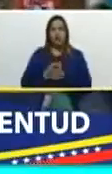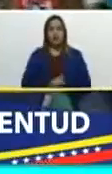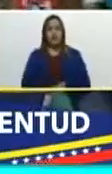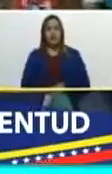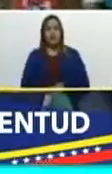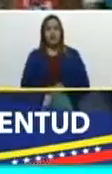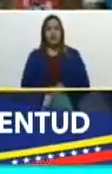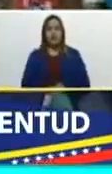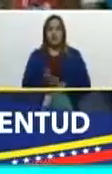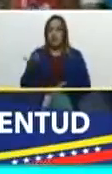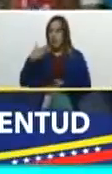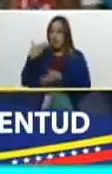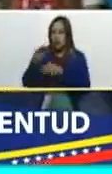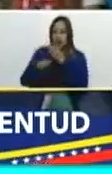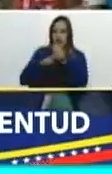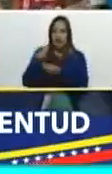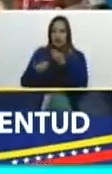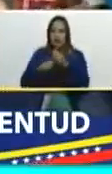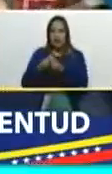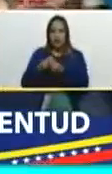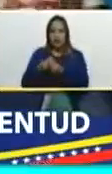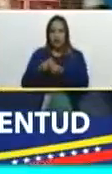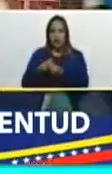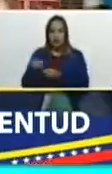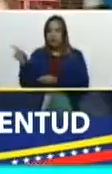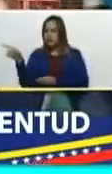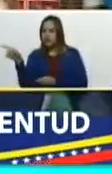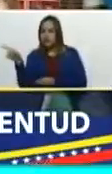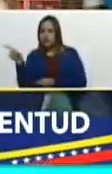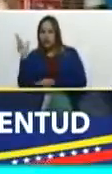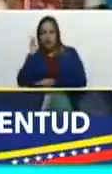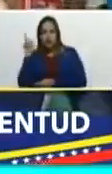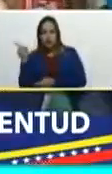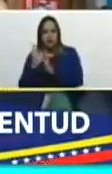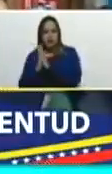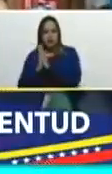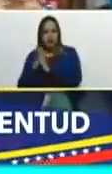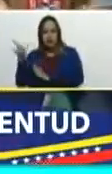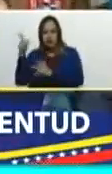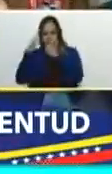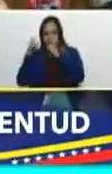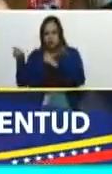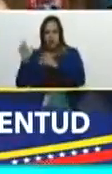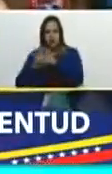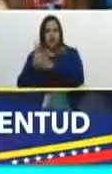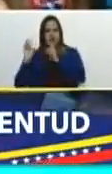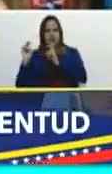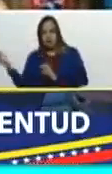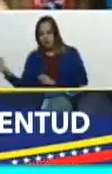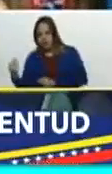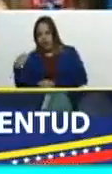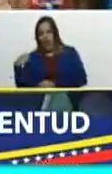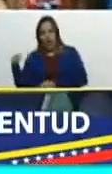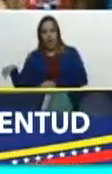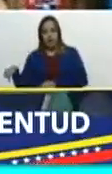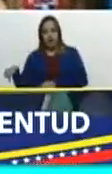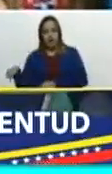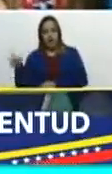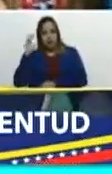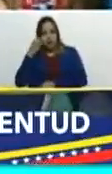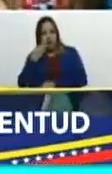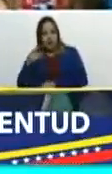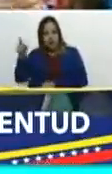¿Y qué se puede hacer? Marque, escúchame esto. Marque, tú eres el especialista. Ponte aquí al lado mío. Escucha bien